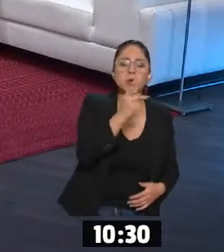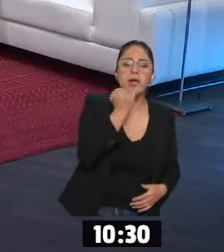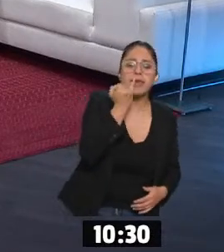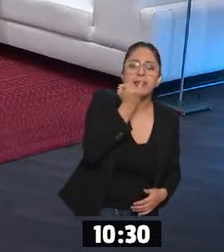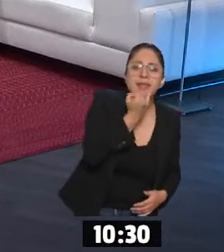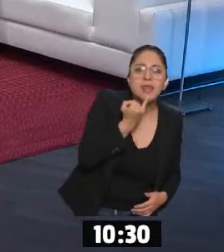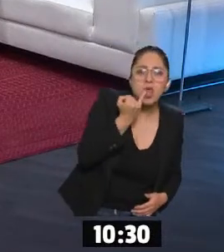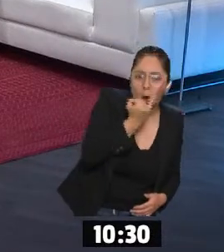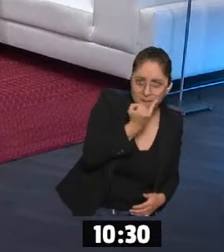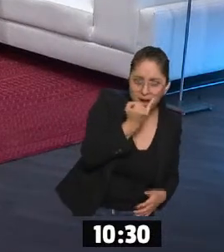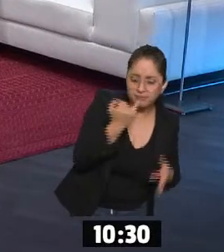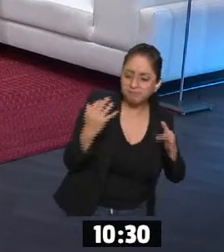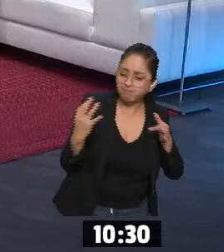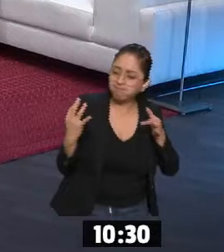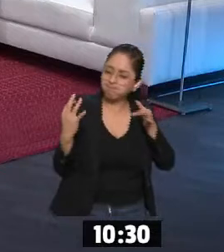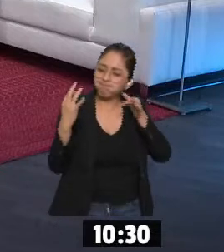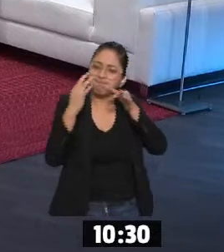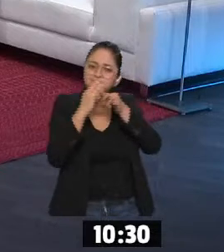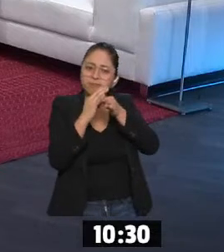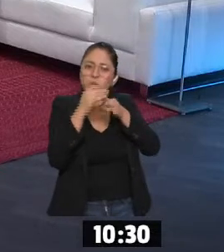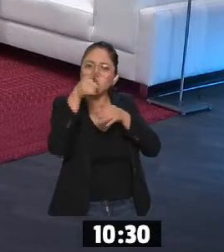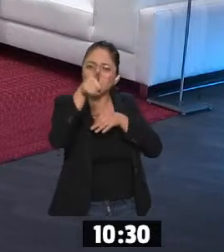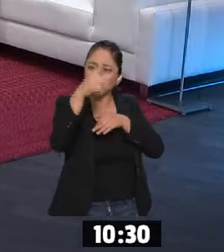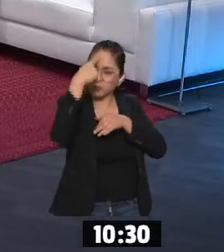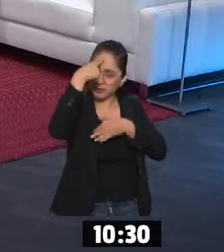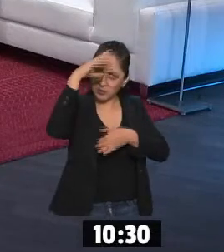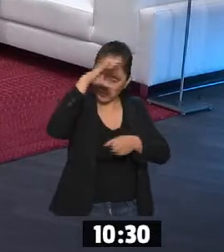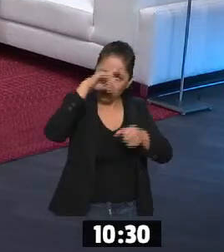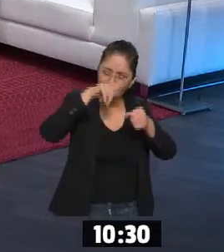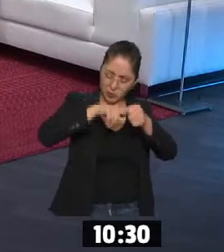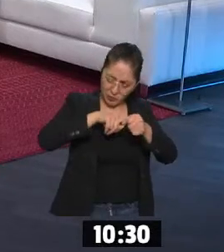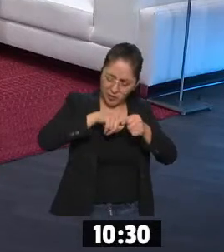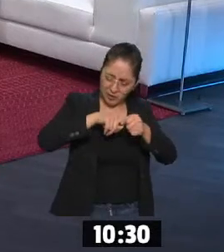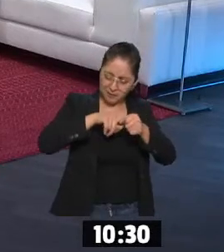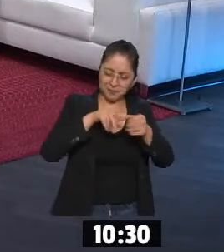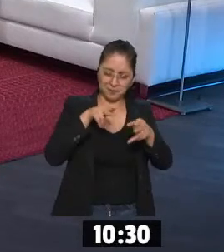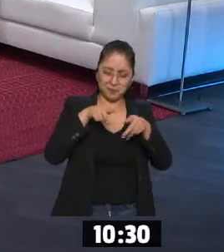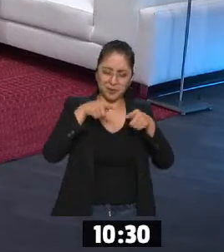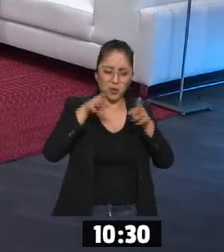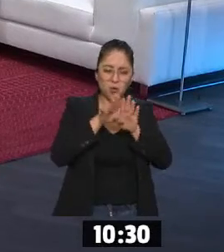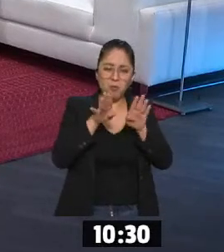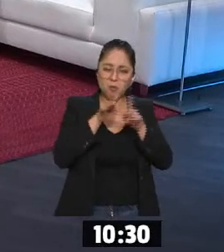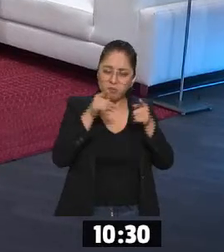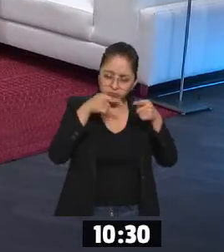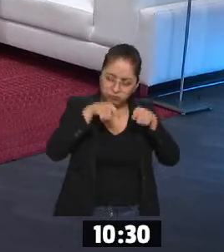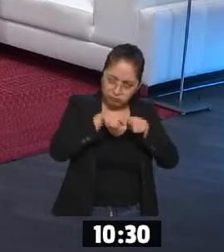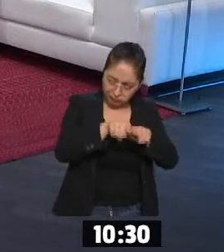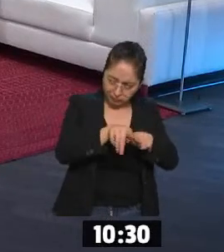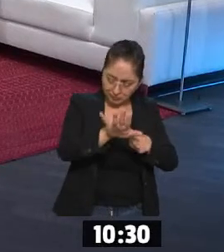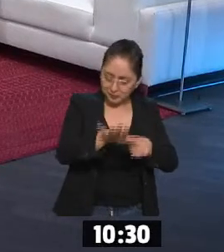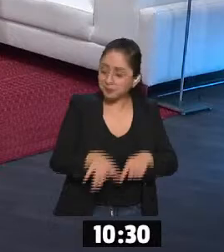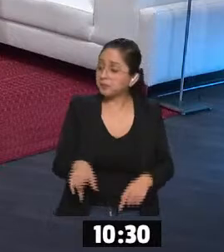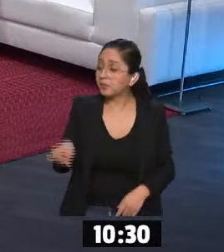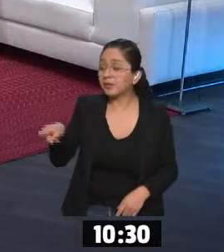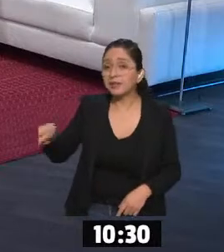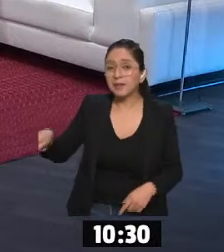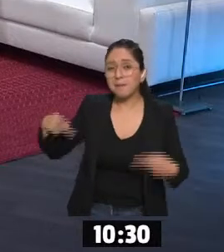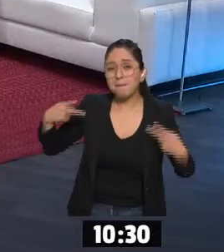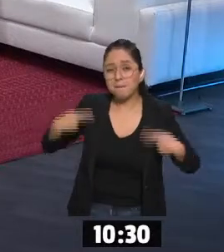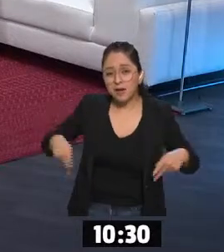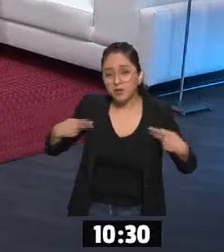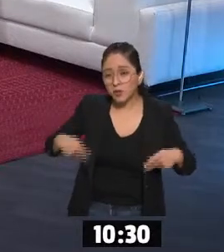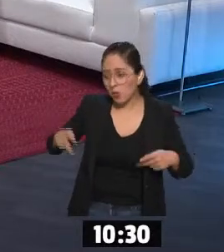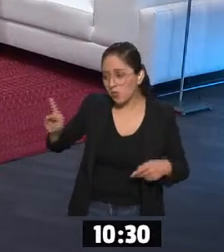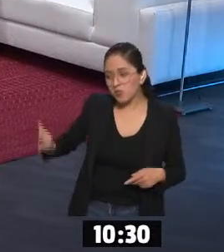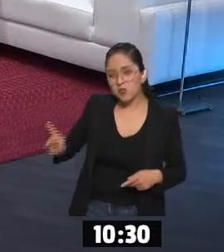formas y toda tu visión del mundo van de la mano. Estos chicos vienen de un pueblo de Oaxaca y se van a un lavaautos, donde